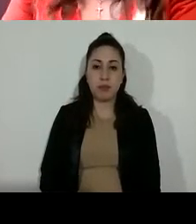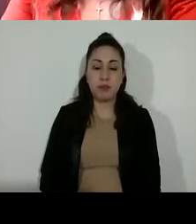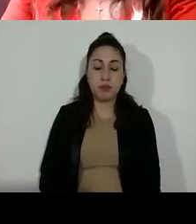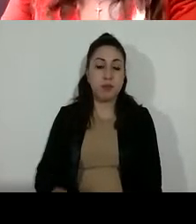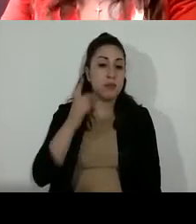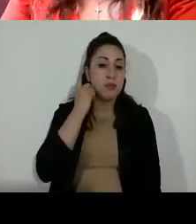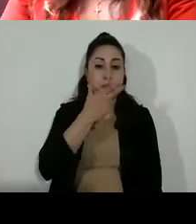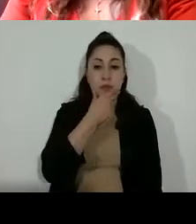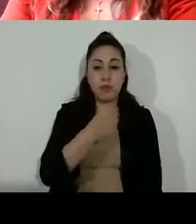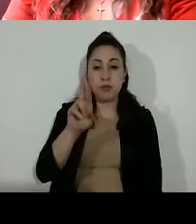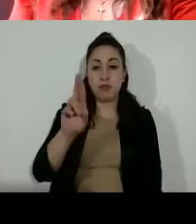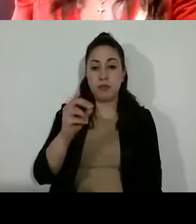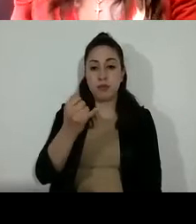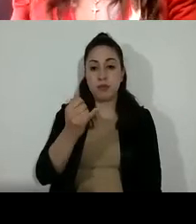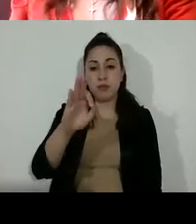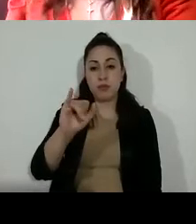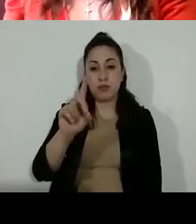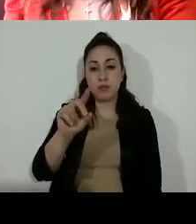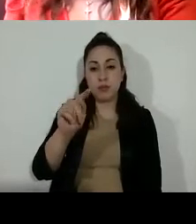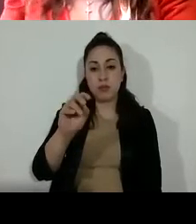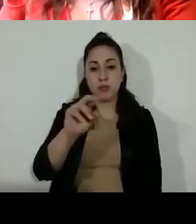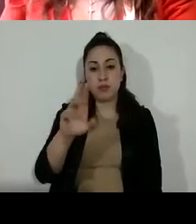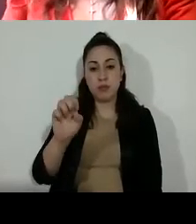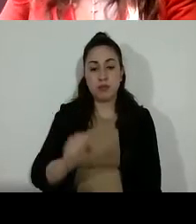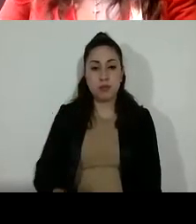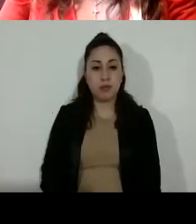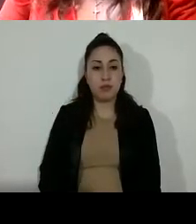Diputado Roifit Torres González.